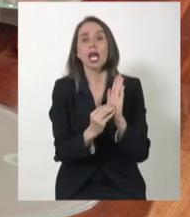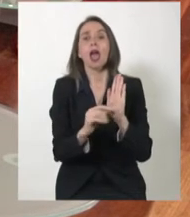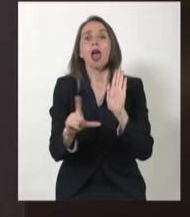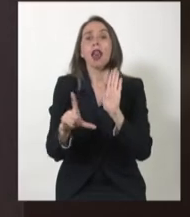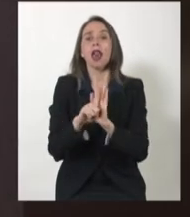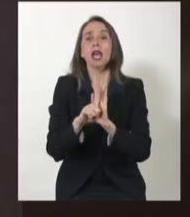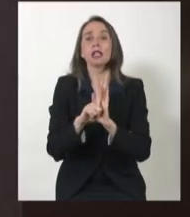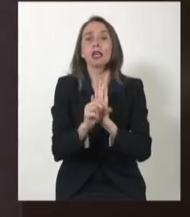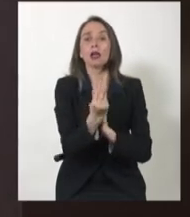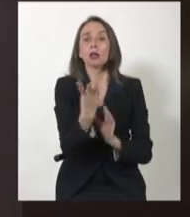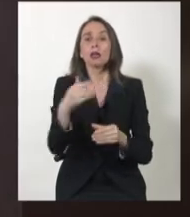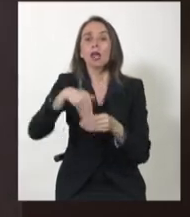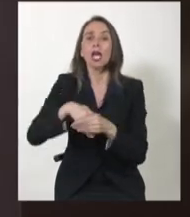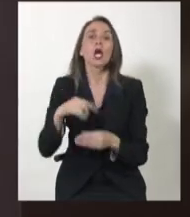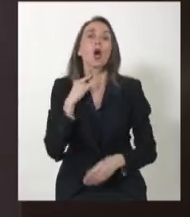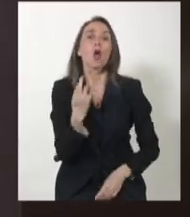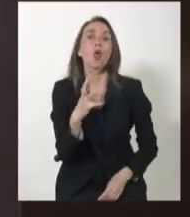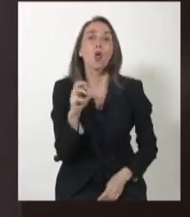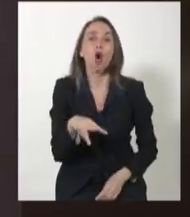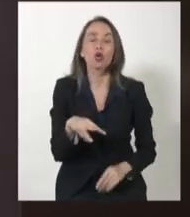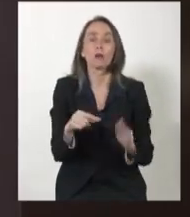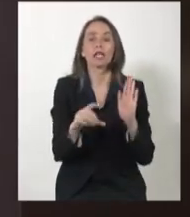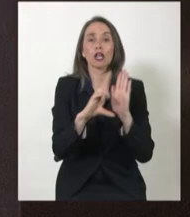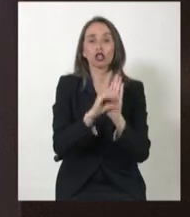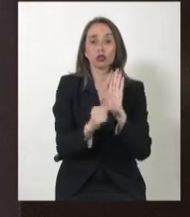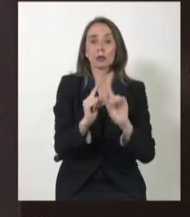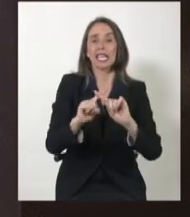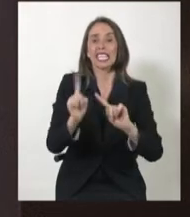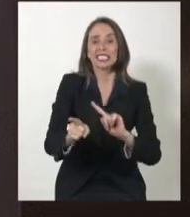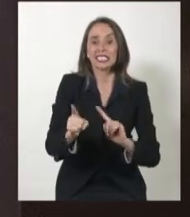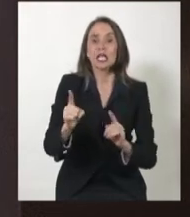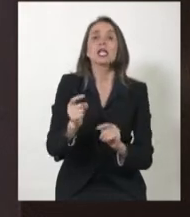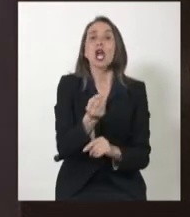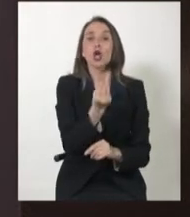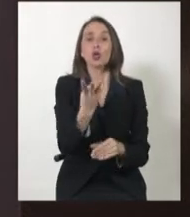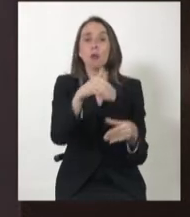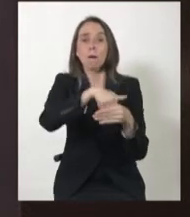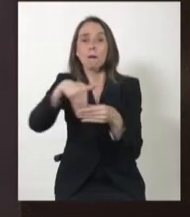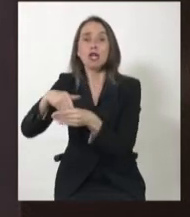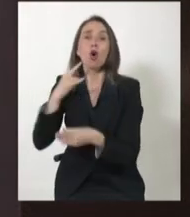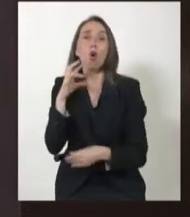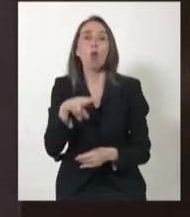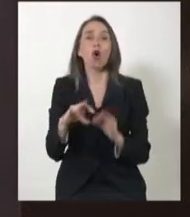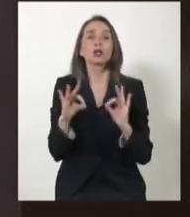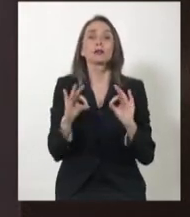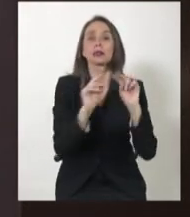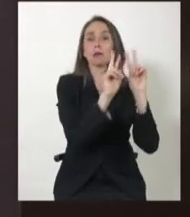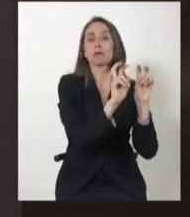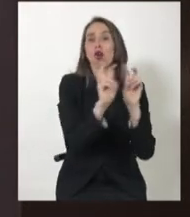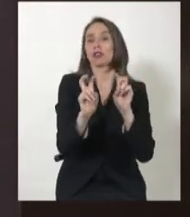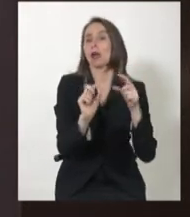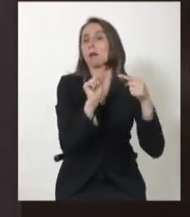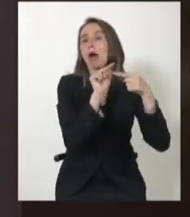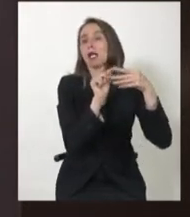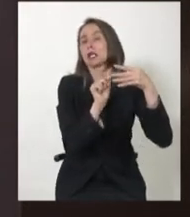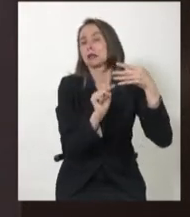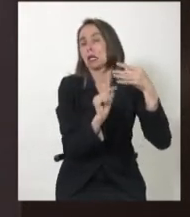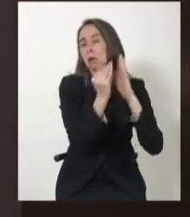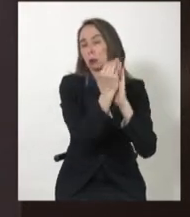quórum, ¿no? La exigencia de quórum especiales para determinadas materias, ¿no?